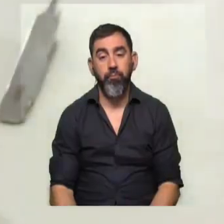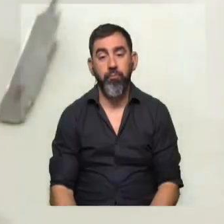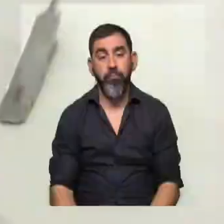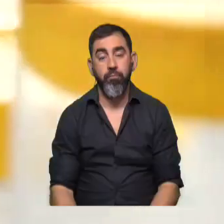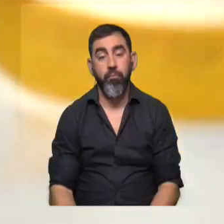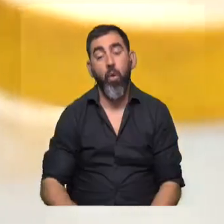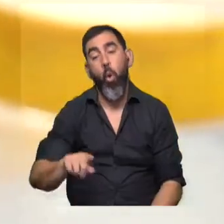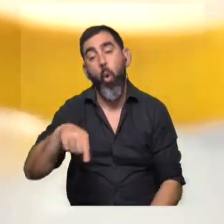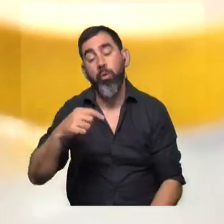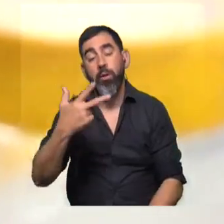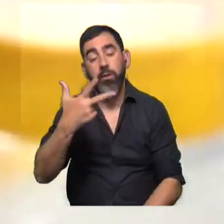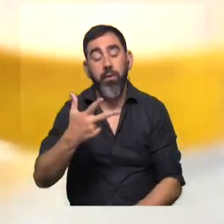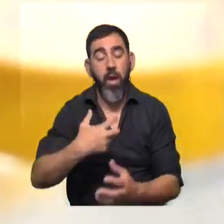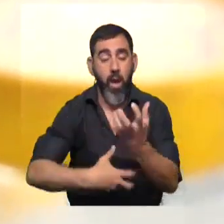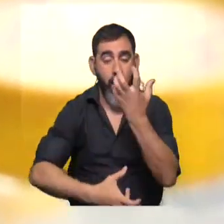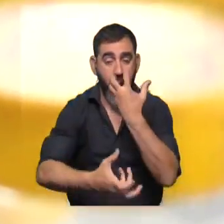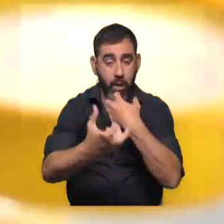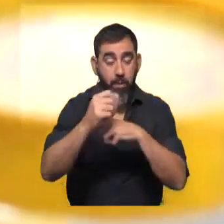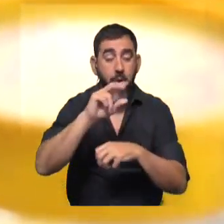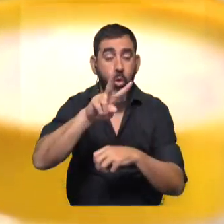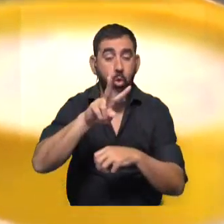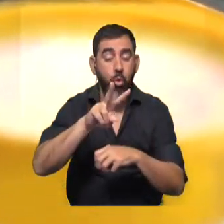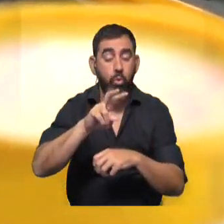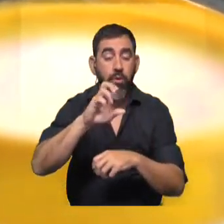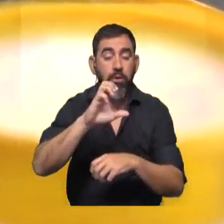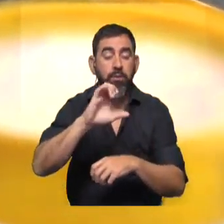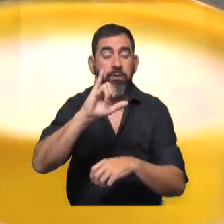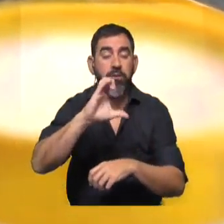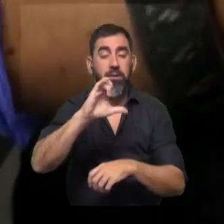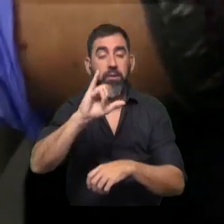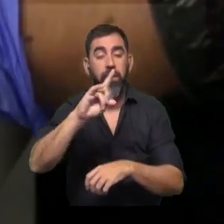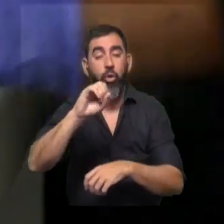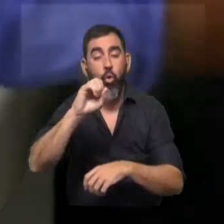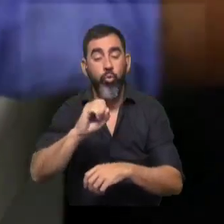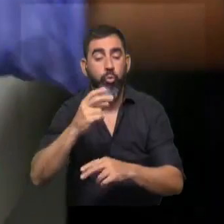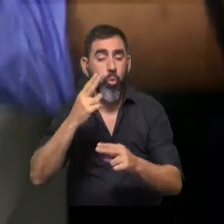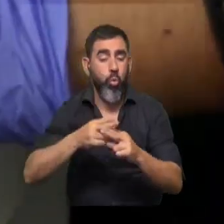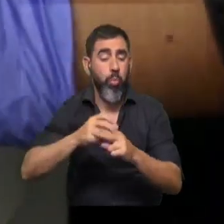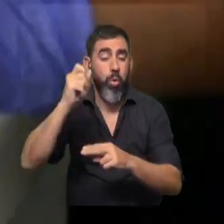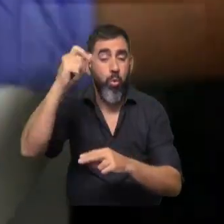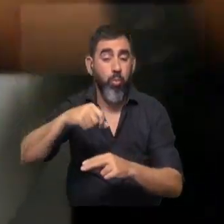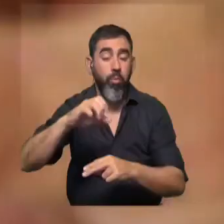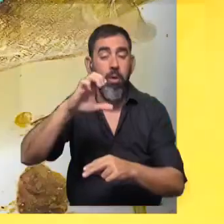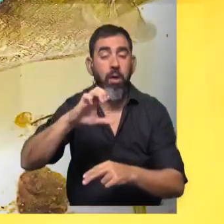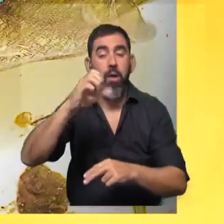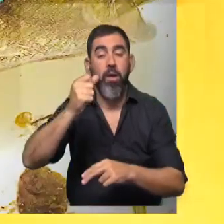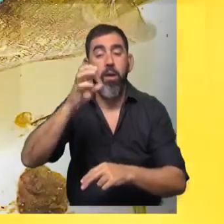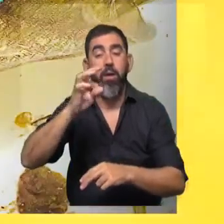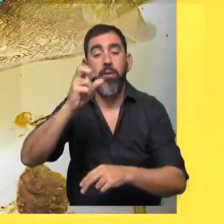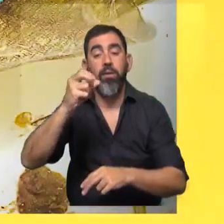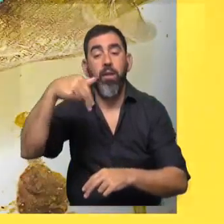Las otras 3 especies que mencioné en concreto son dos cíclidos, que son el nombre común de ellas en general castañetas o palometas,